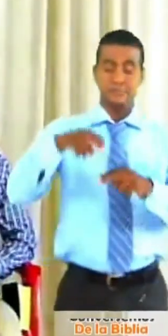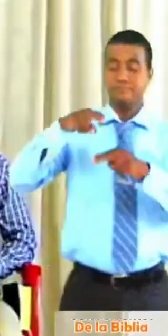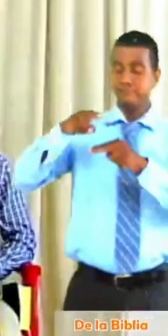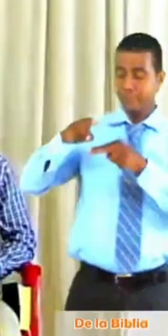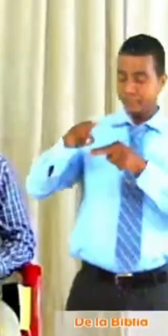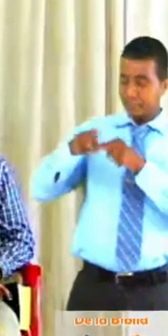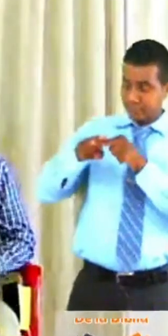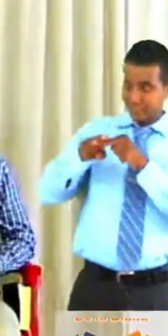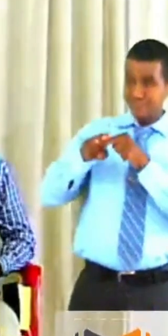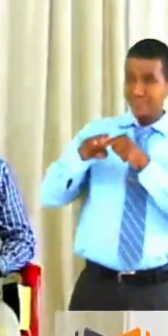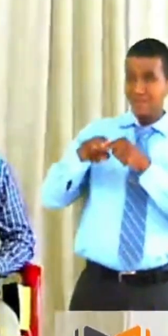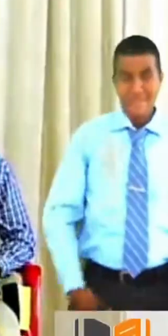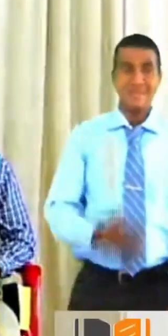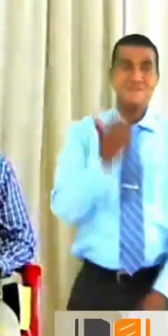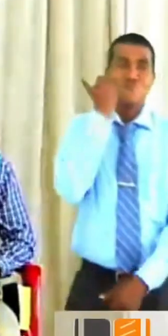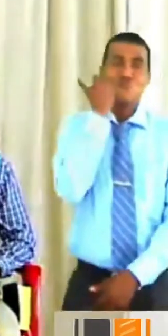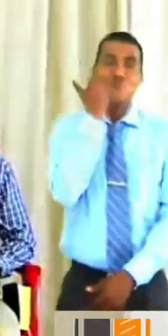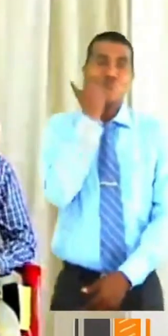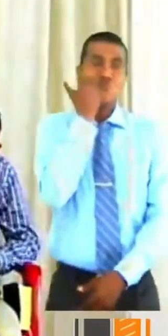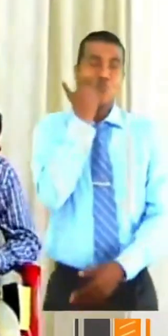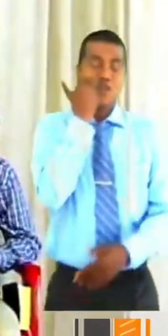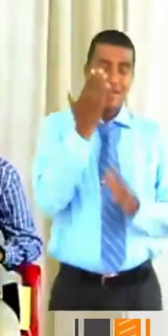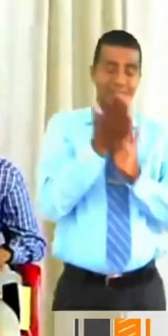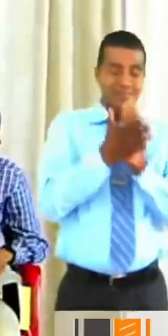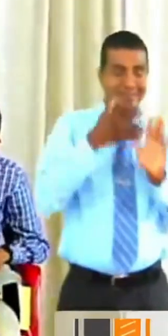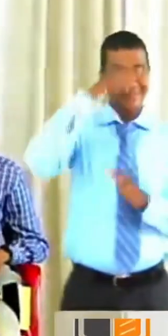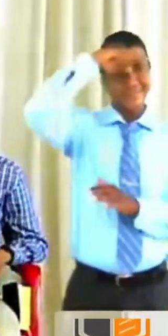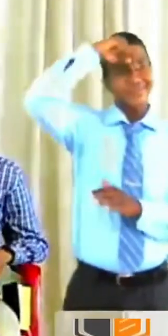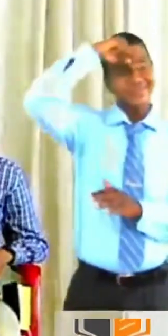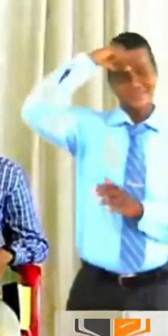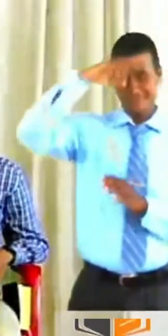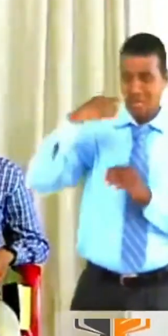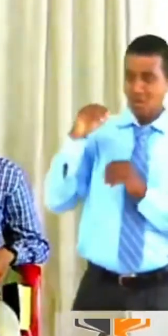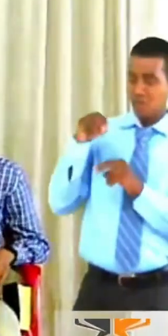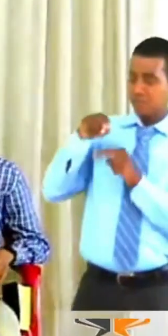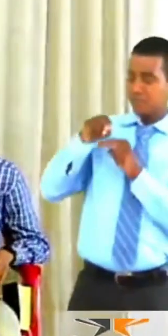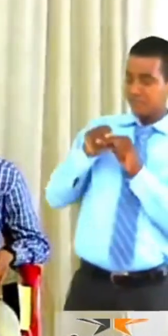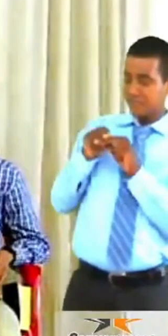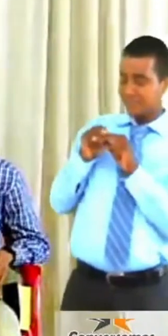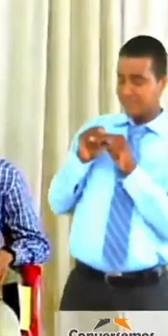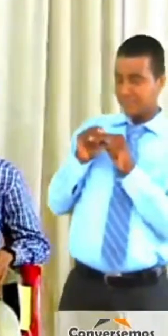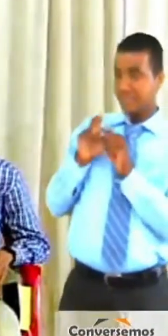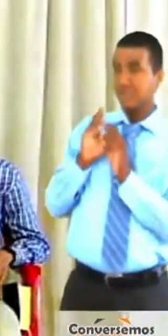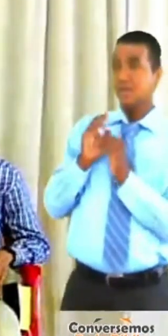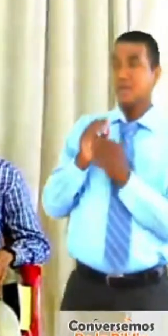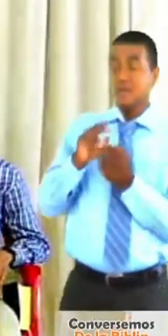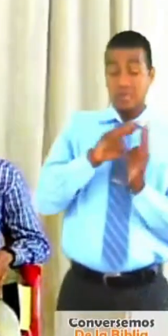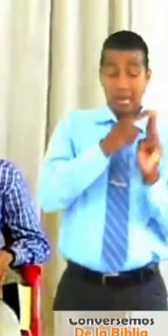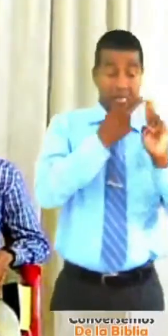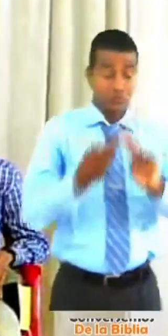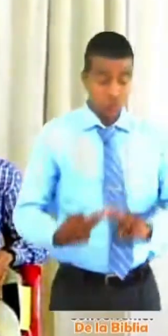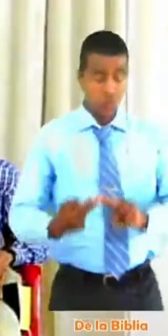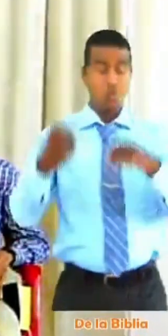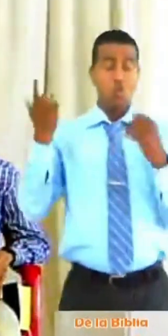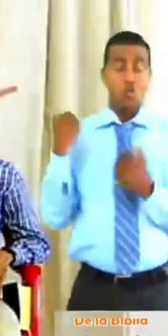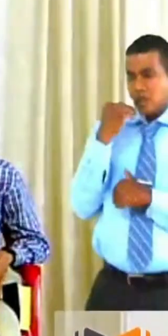Venía agotado, cansado. Hay personas que se cansan, estoy hablando de espiritualmente en este momento. Y creen que la solución